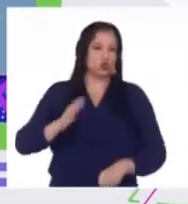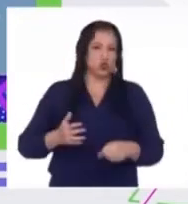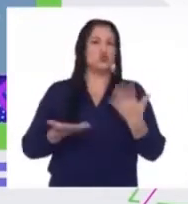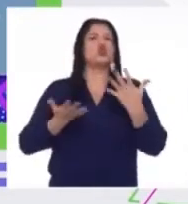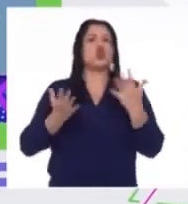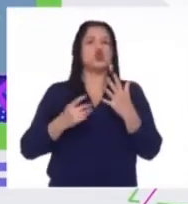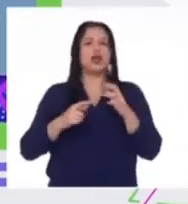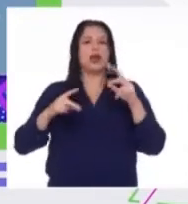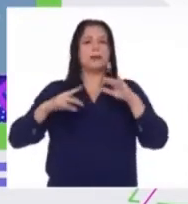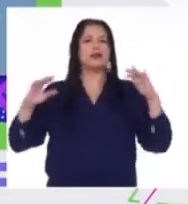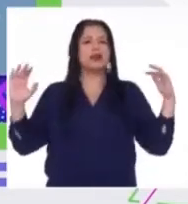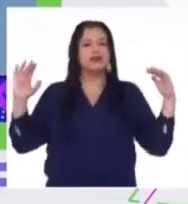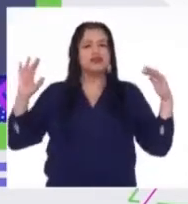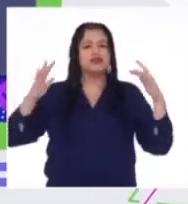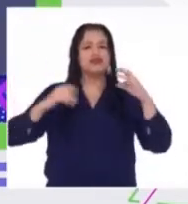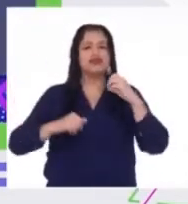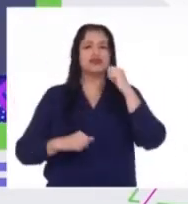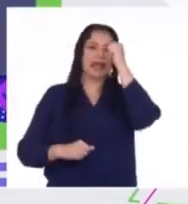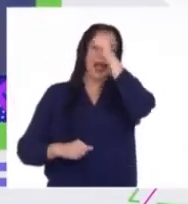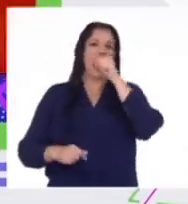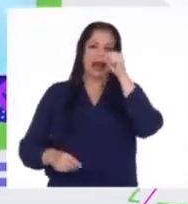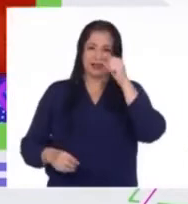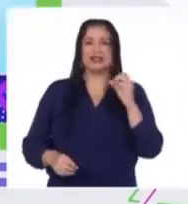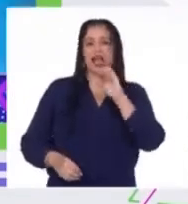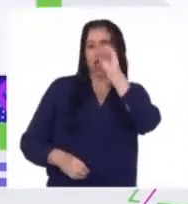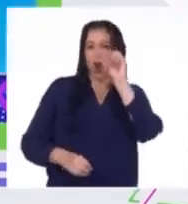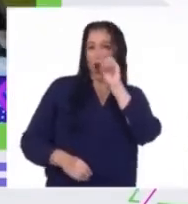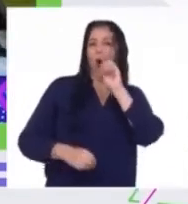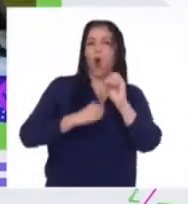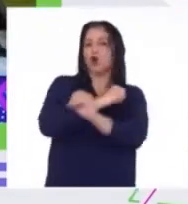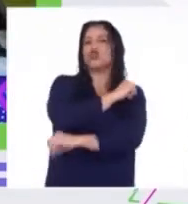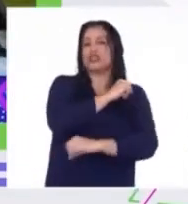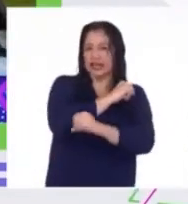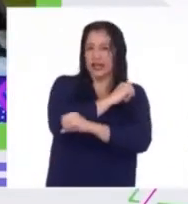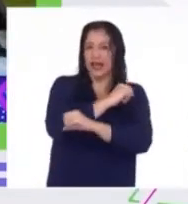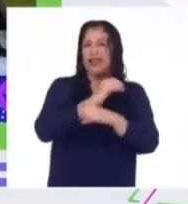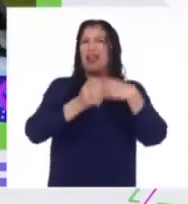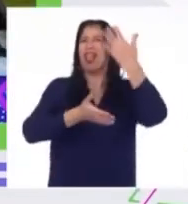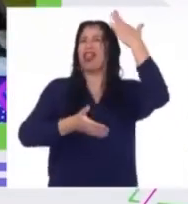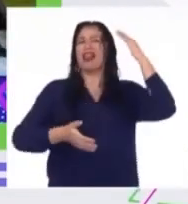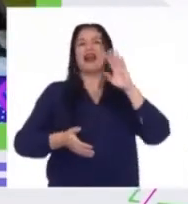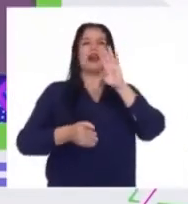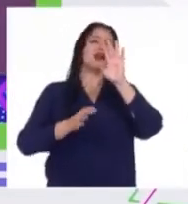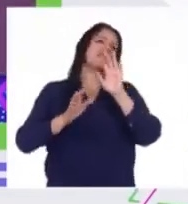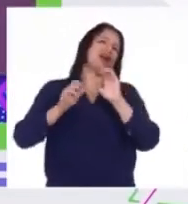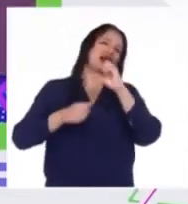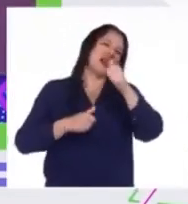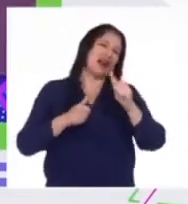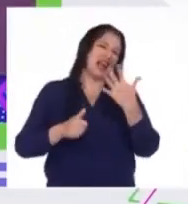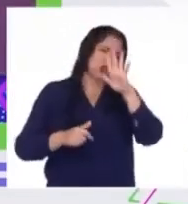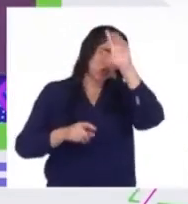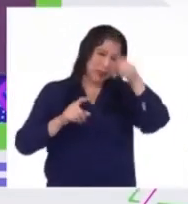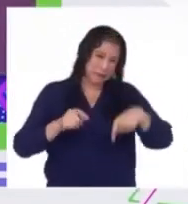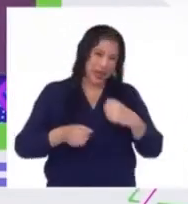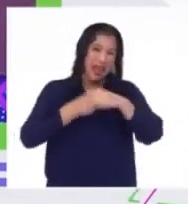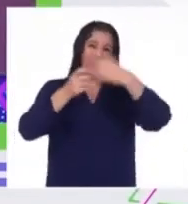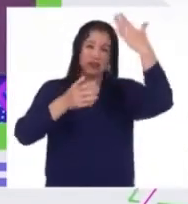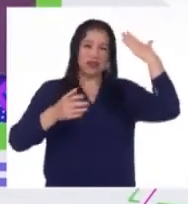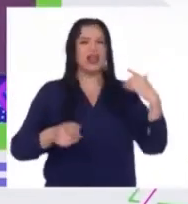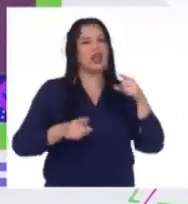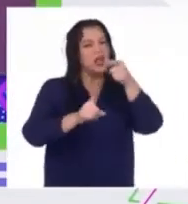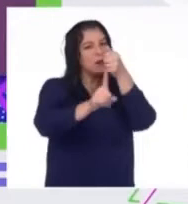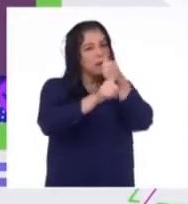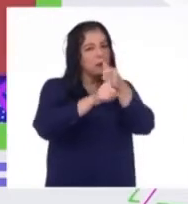de Asia y Oceanía aproximadamente 14.000 años atrás. Por eso a estas personas se les conoce